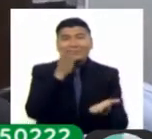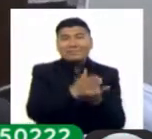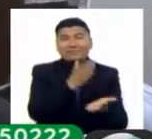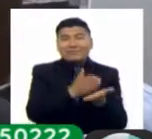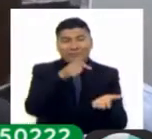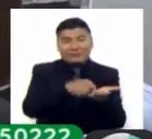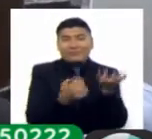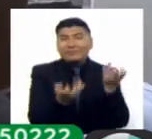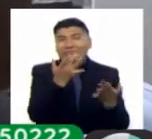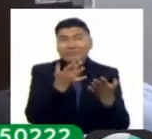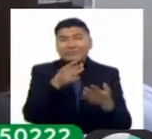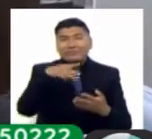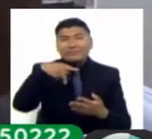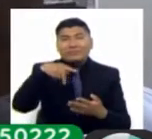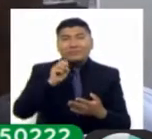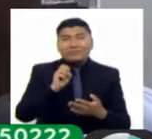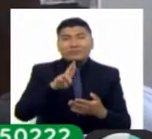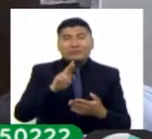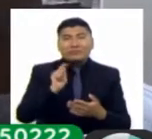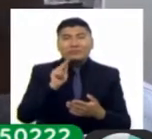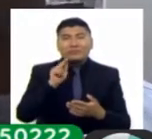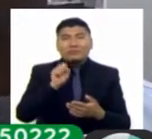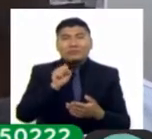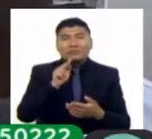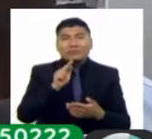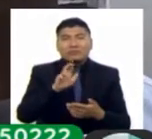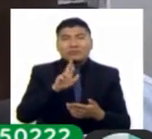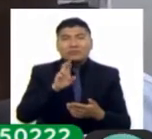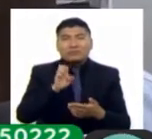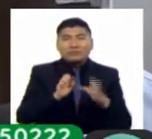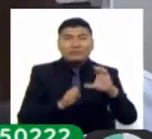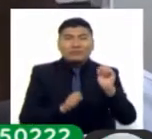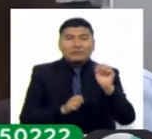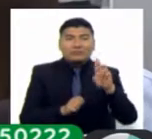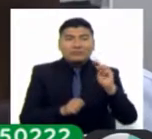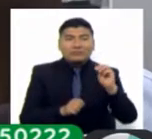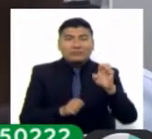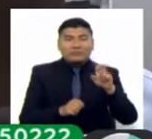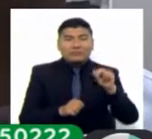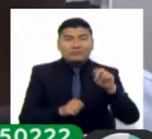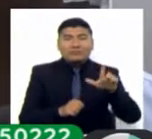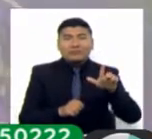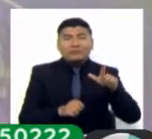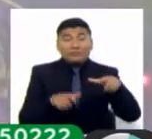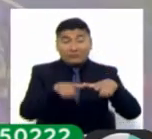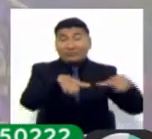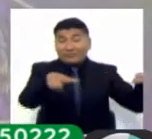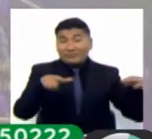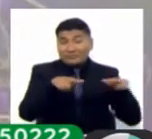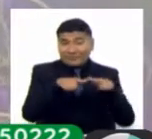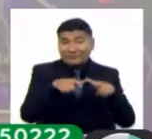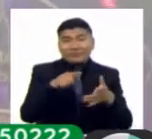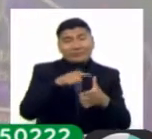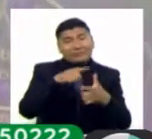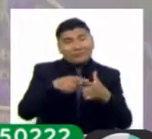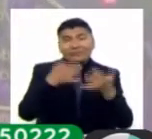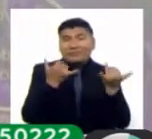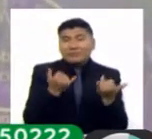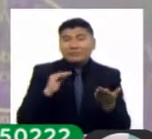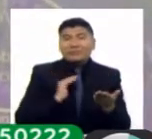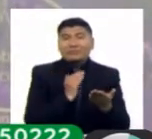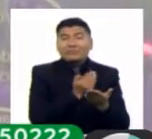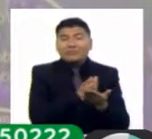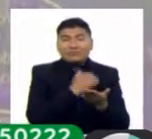incendios. Puerto Suárez, Carmen Rivero y otros. Pero ahora nuestra